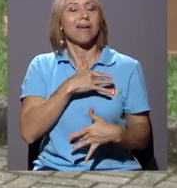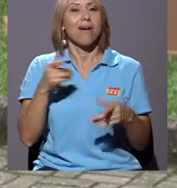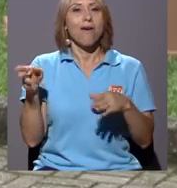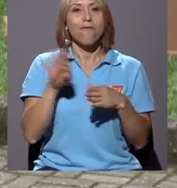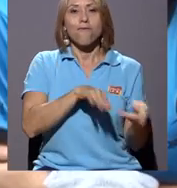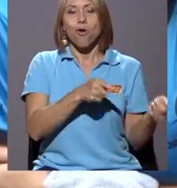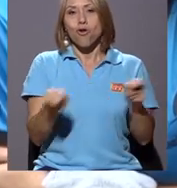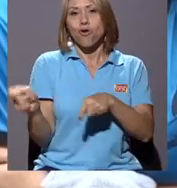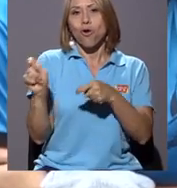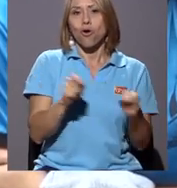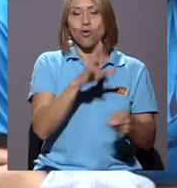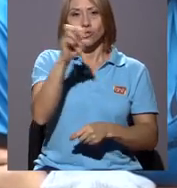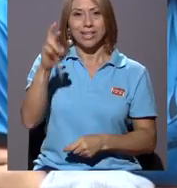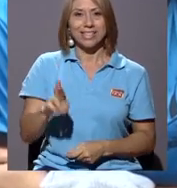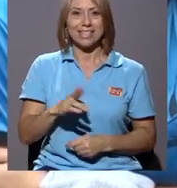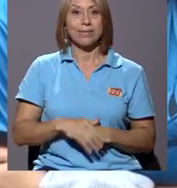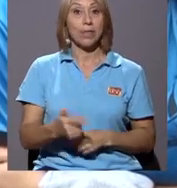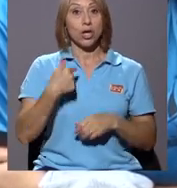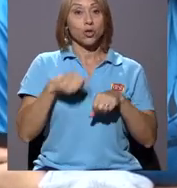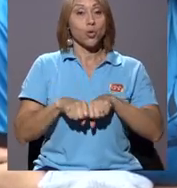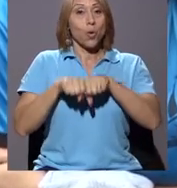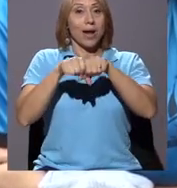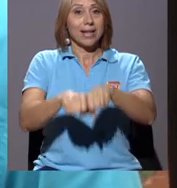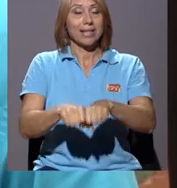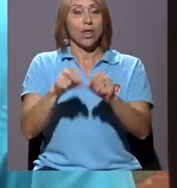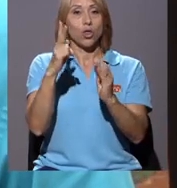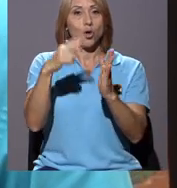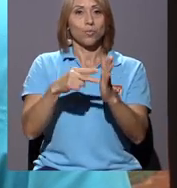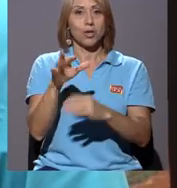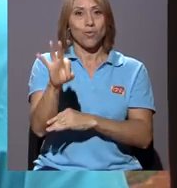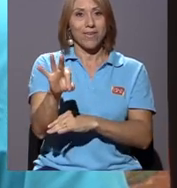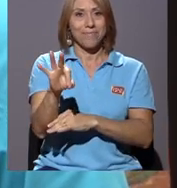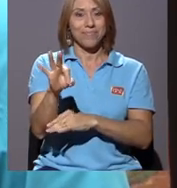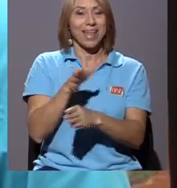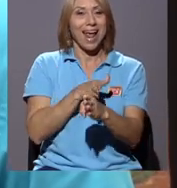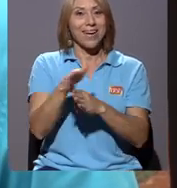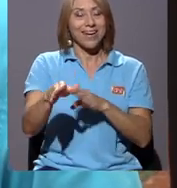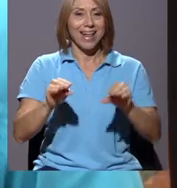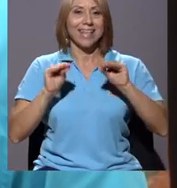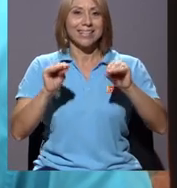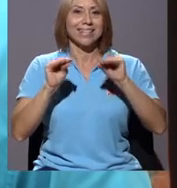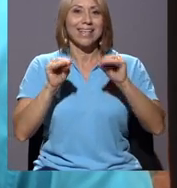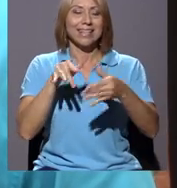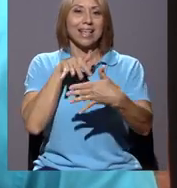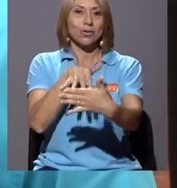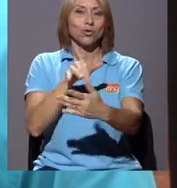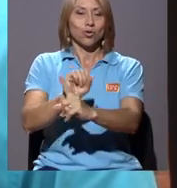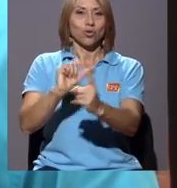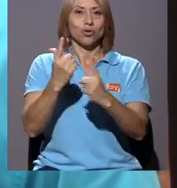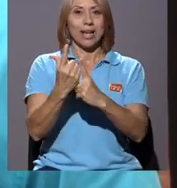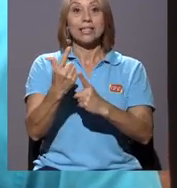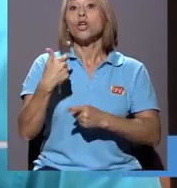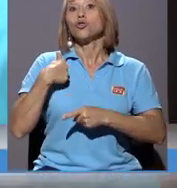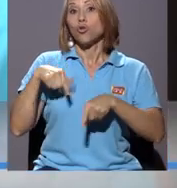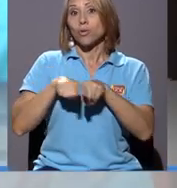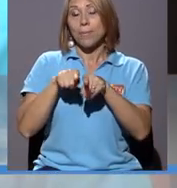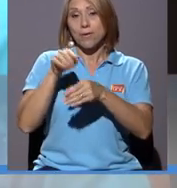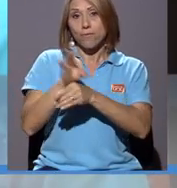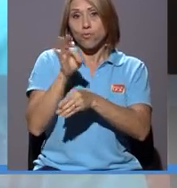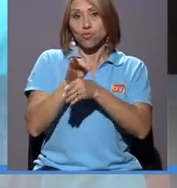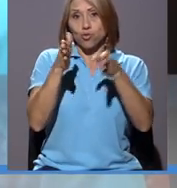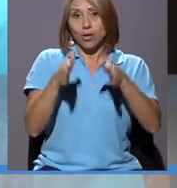Fui egresado de la Universidad de Costa Rica en el año 2009 en la carrera de enseñanza de los estudios sociales. Soy funcionario activo además de la